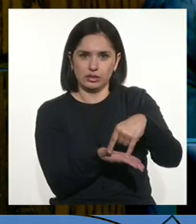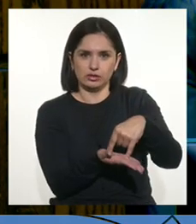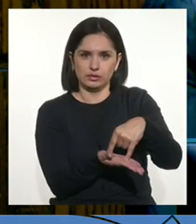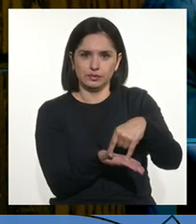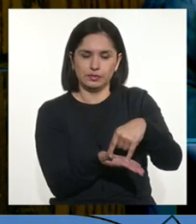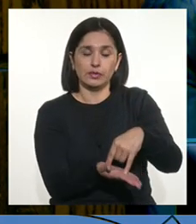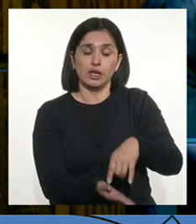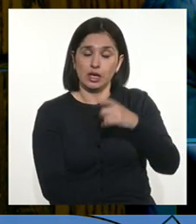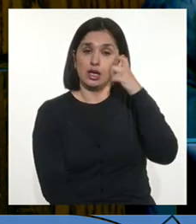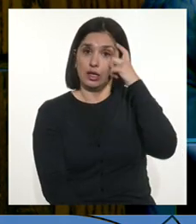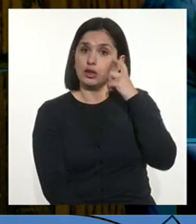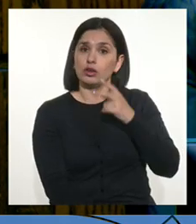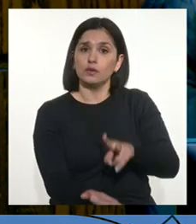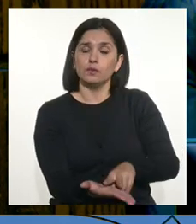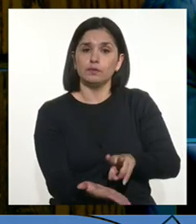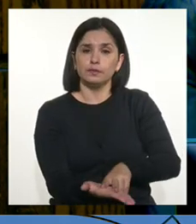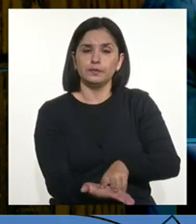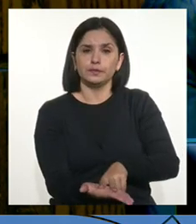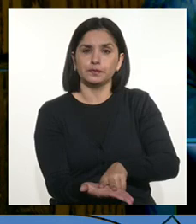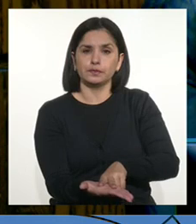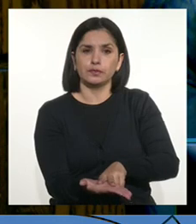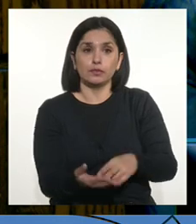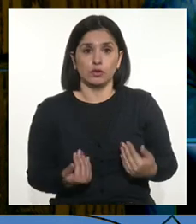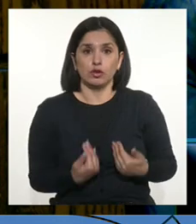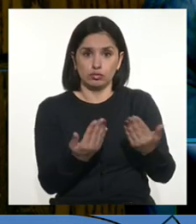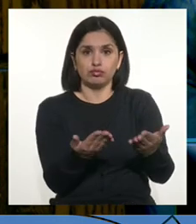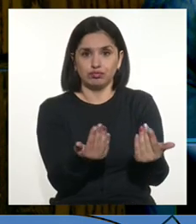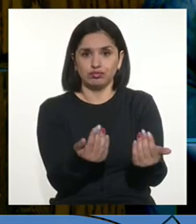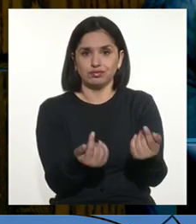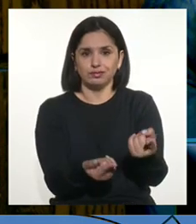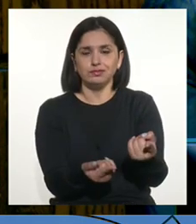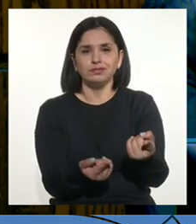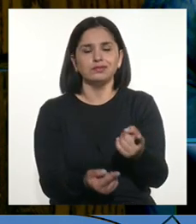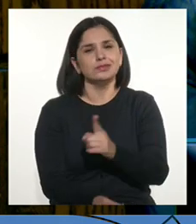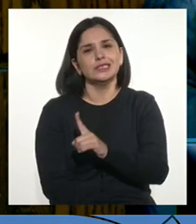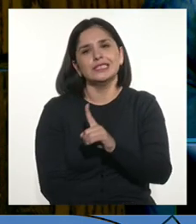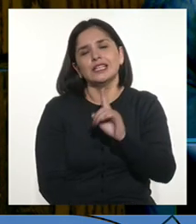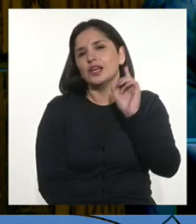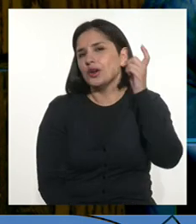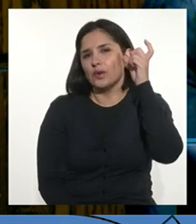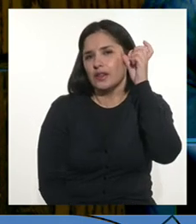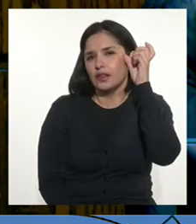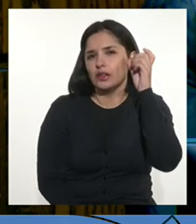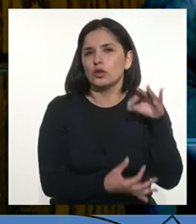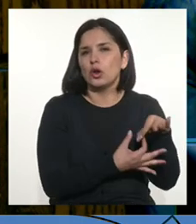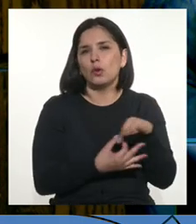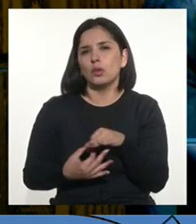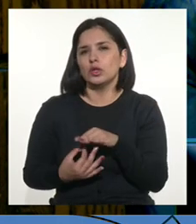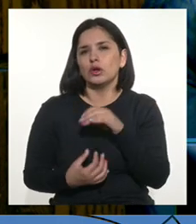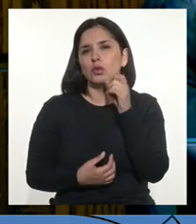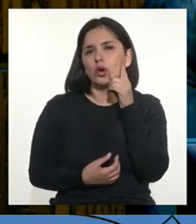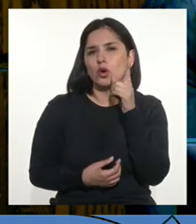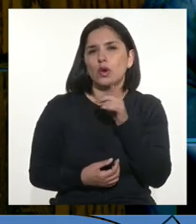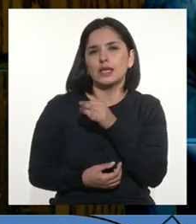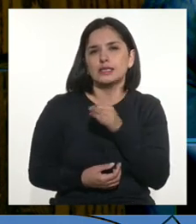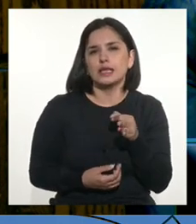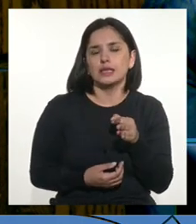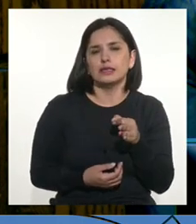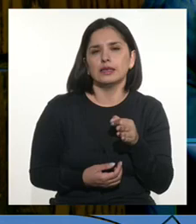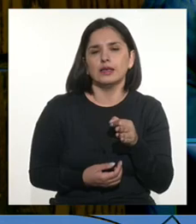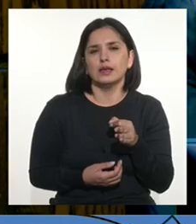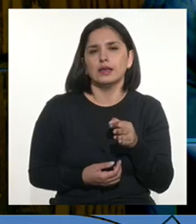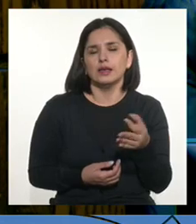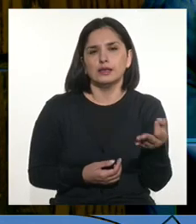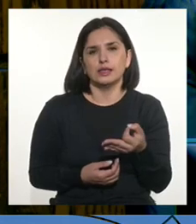porque creo que efectivamente lo merece y yo no entiendo mucho las razones por las cuales también se plantea a partir de esto